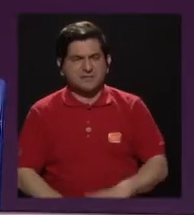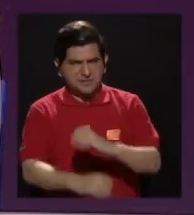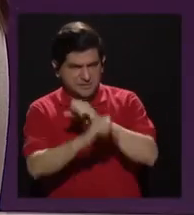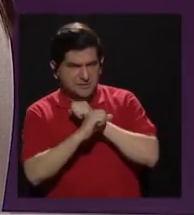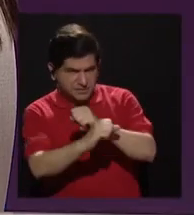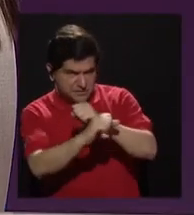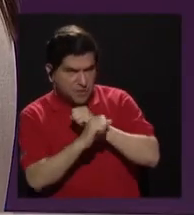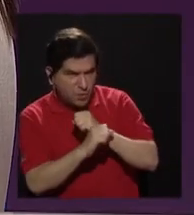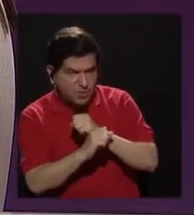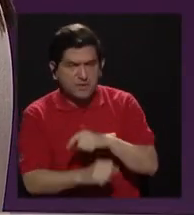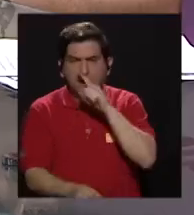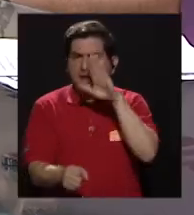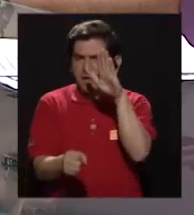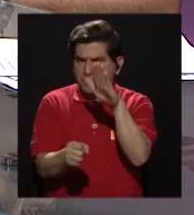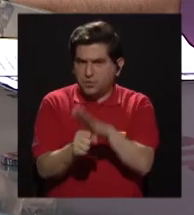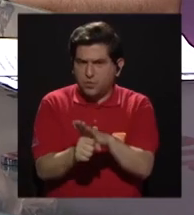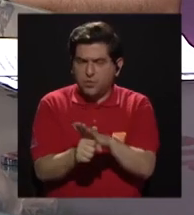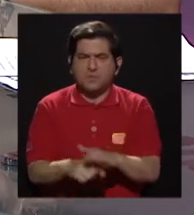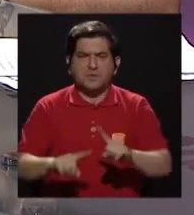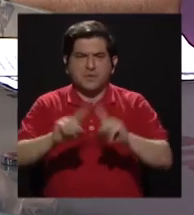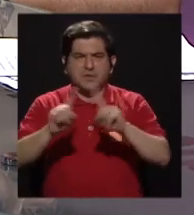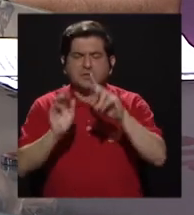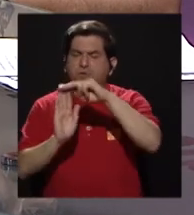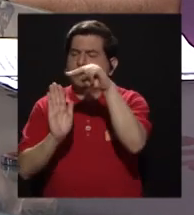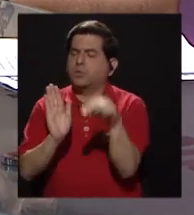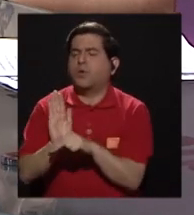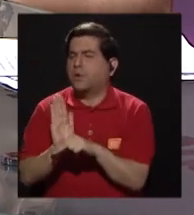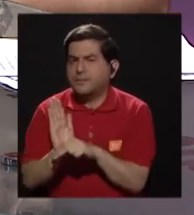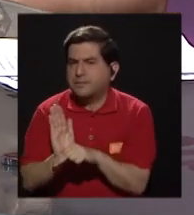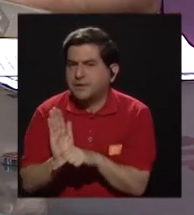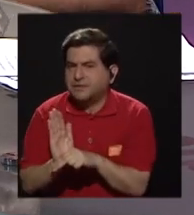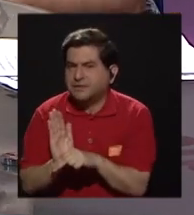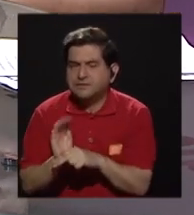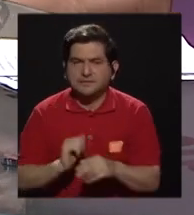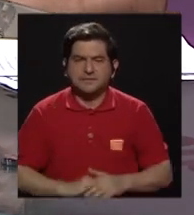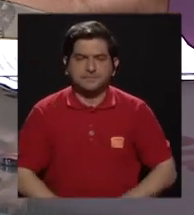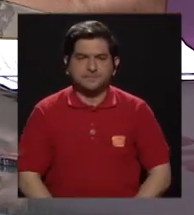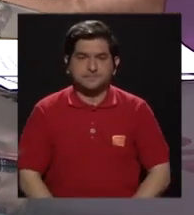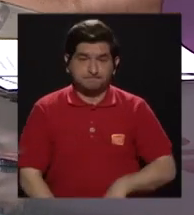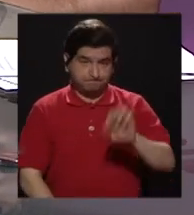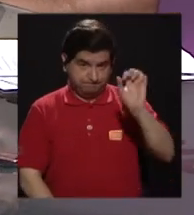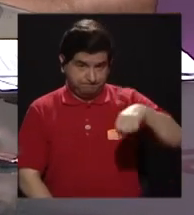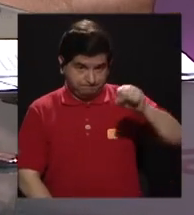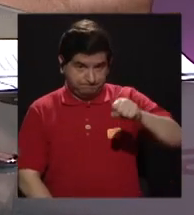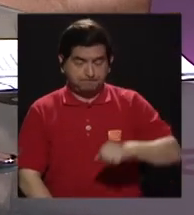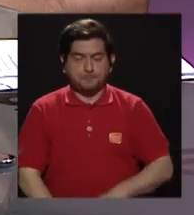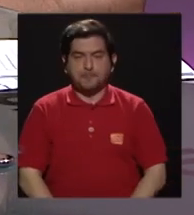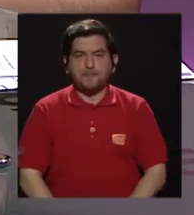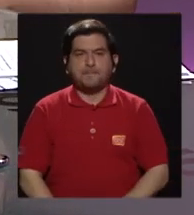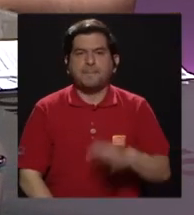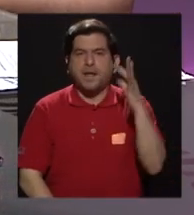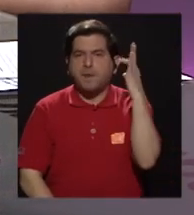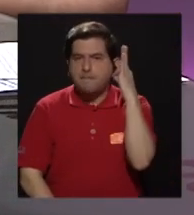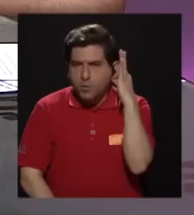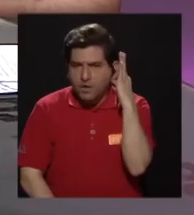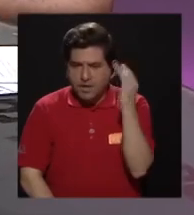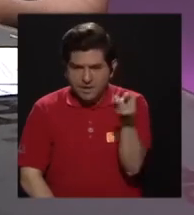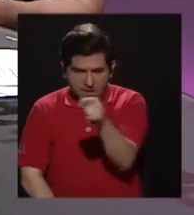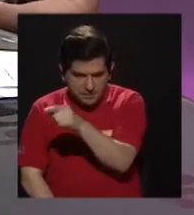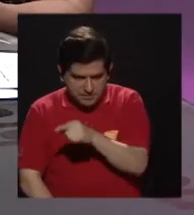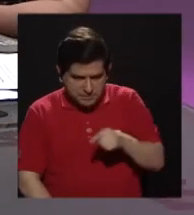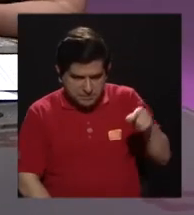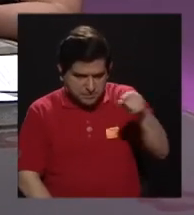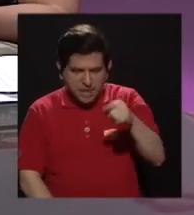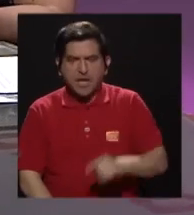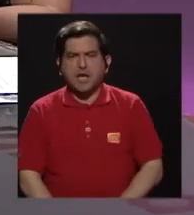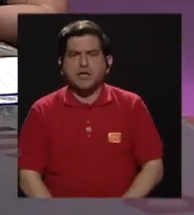aseguramiento, cumplimiento de garantías? Sí, las mujeres han logrado